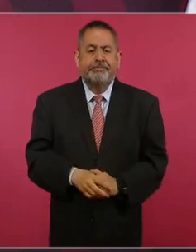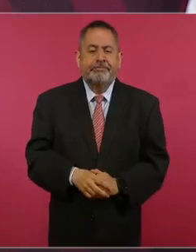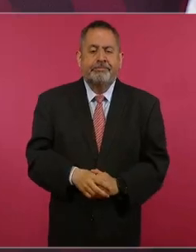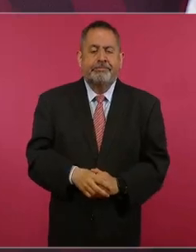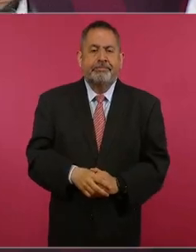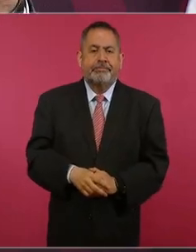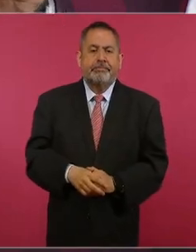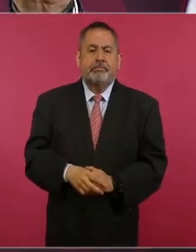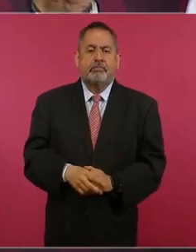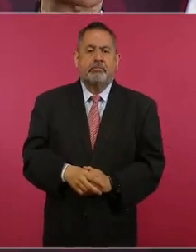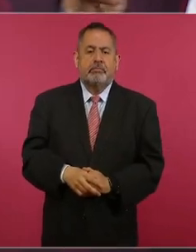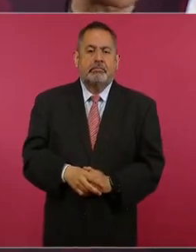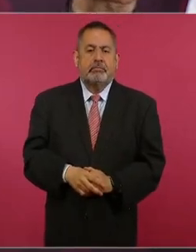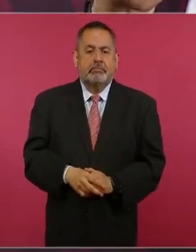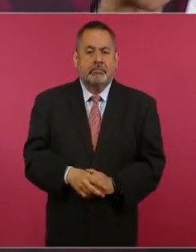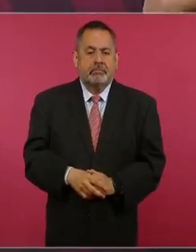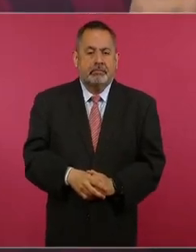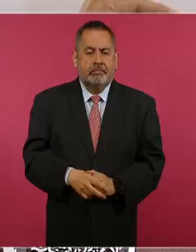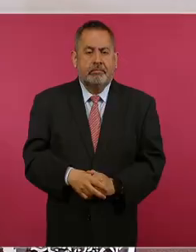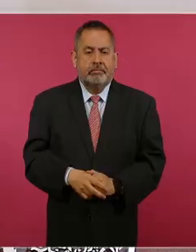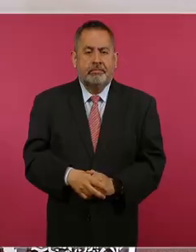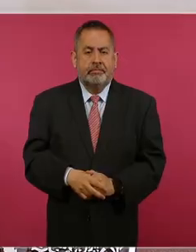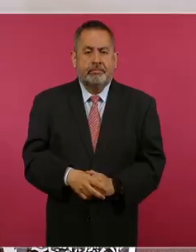que dejan